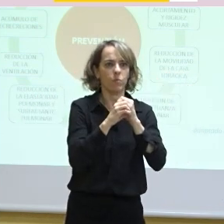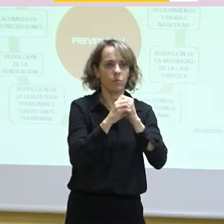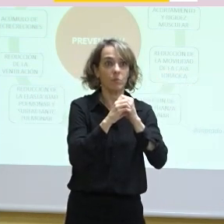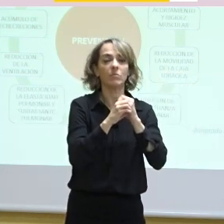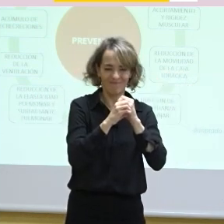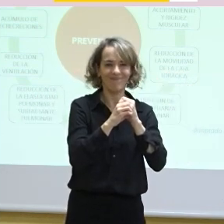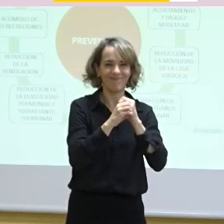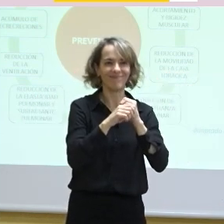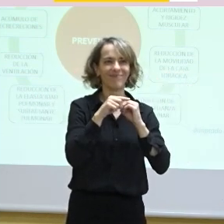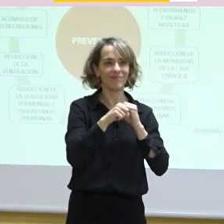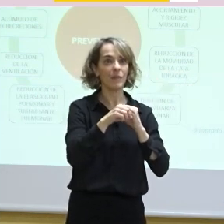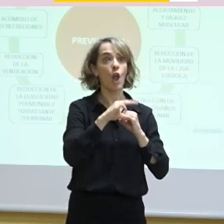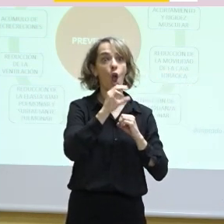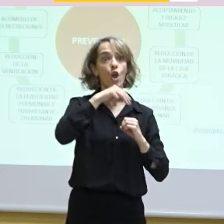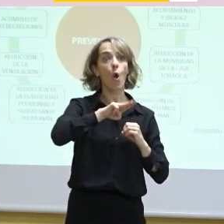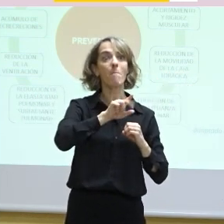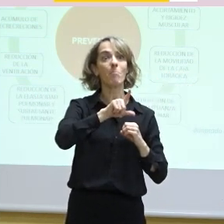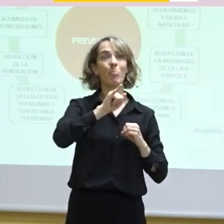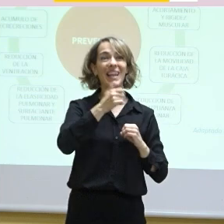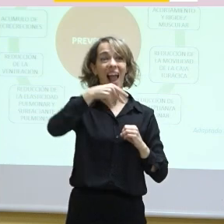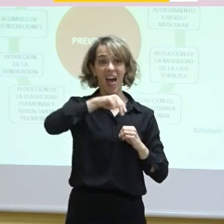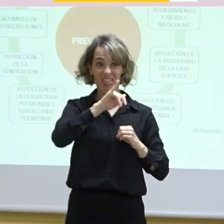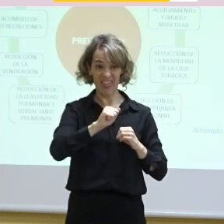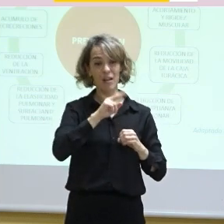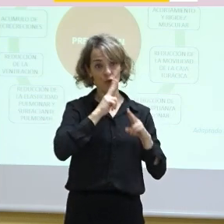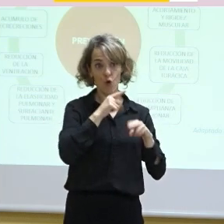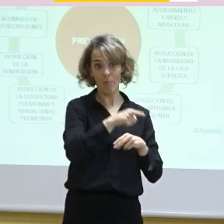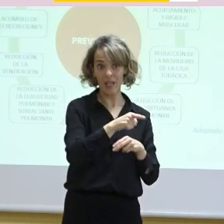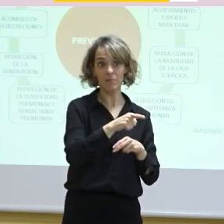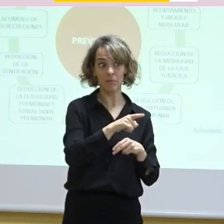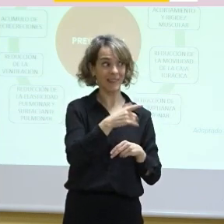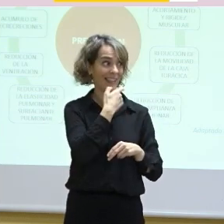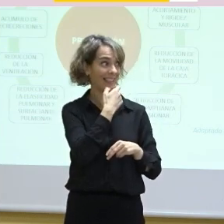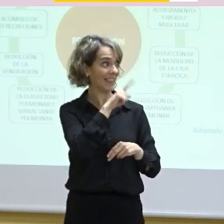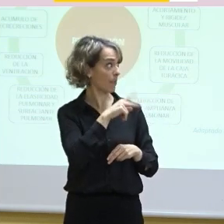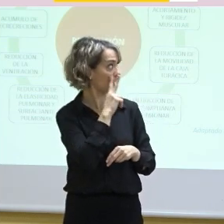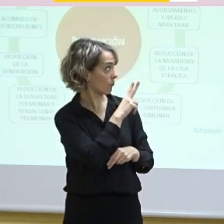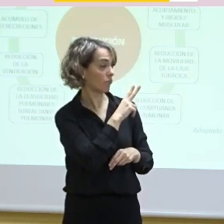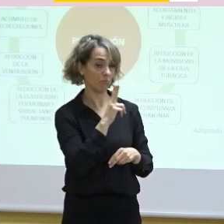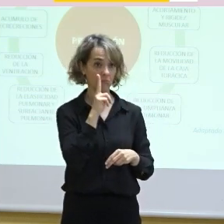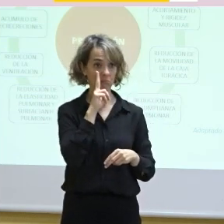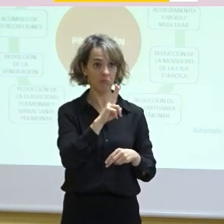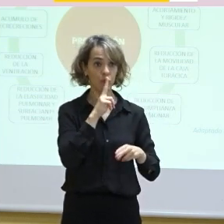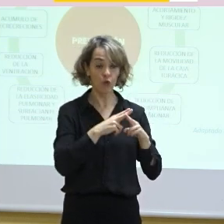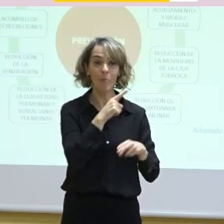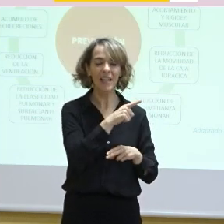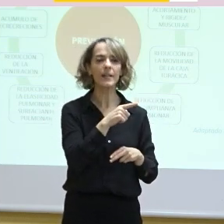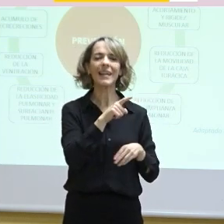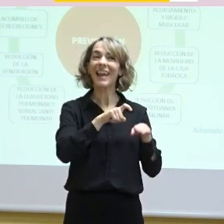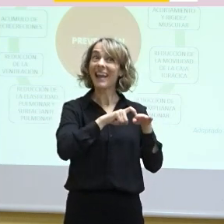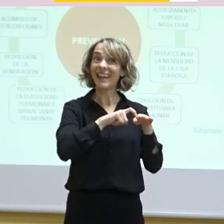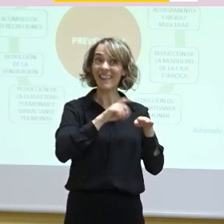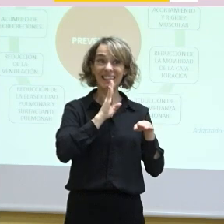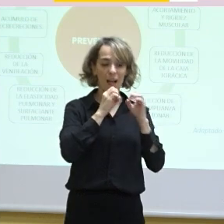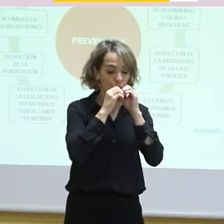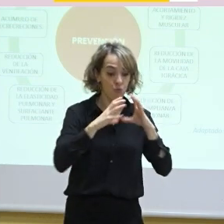Esta propiedad se llama complianza, como bien indicaba, o compliance en inglés, que también lo podéis ver así, y es una característica que